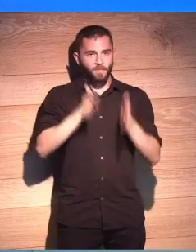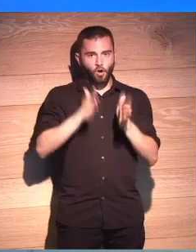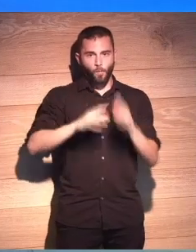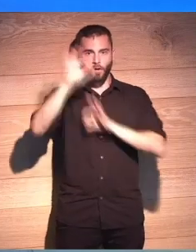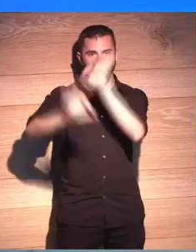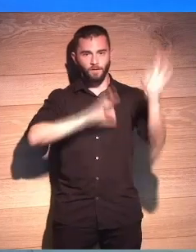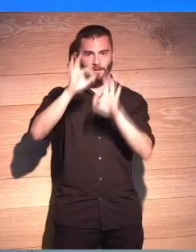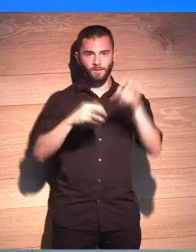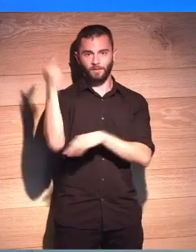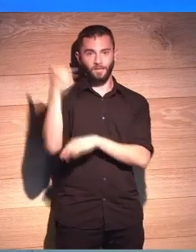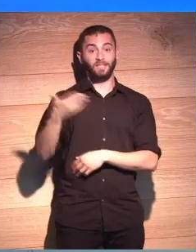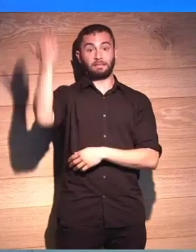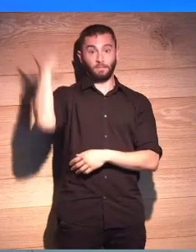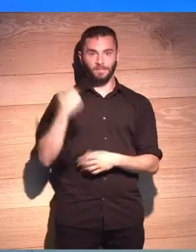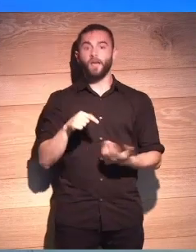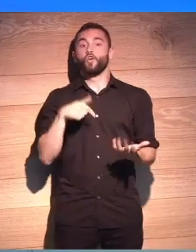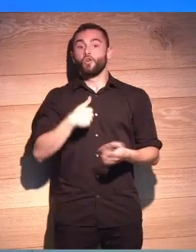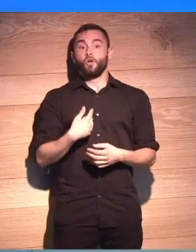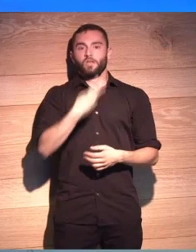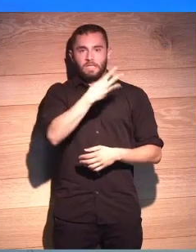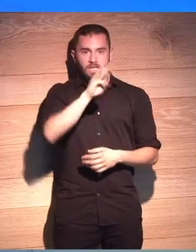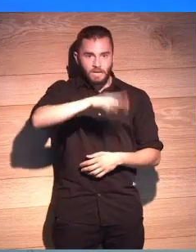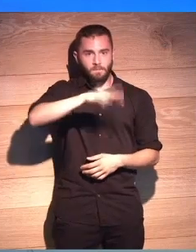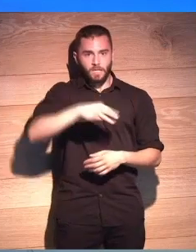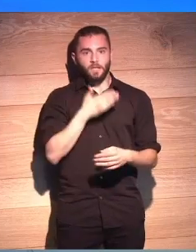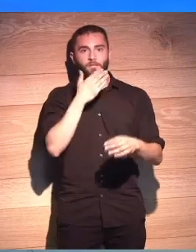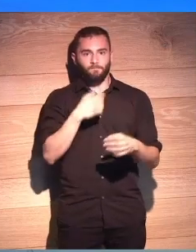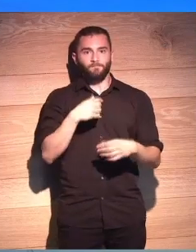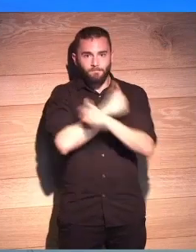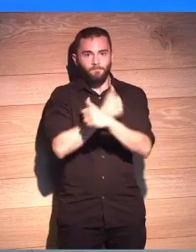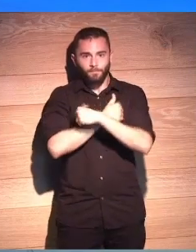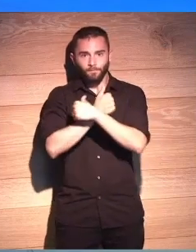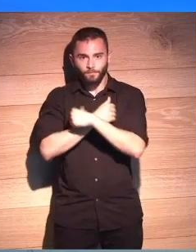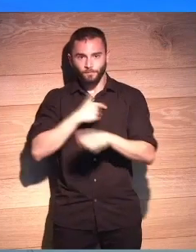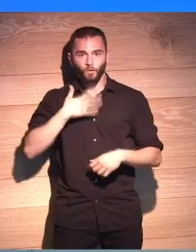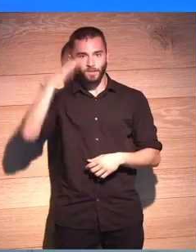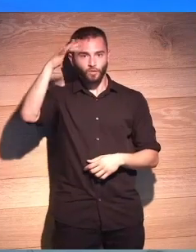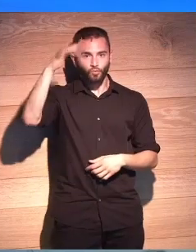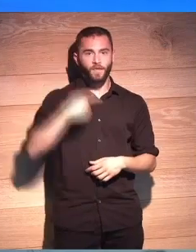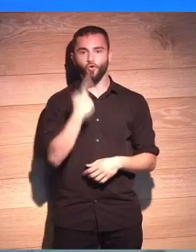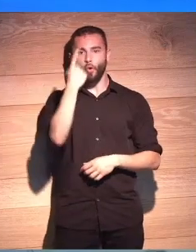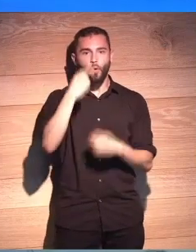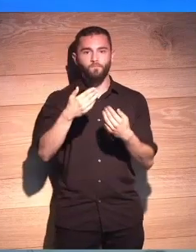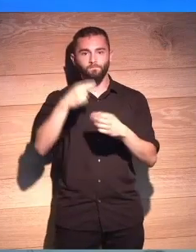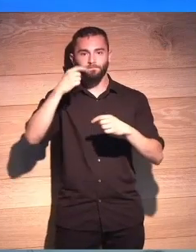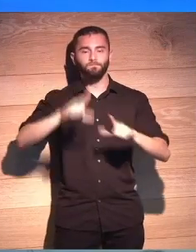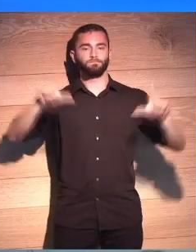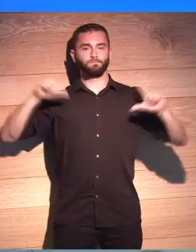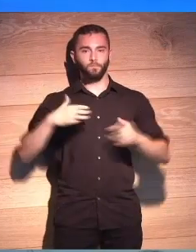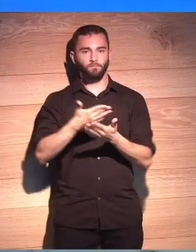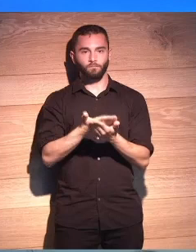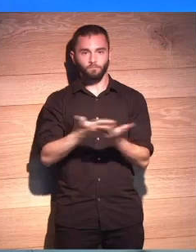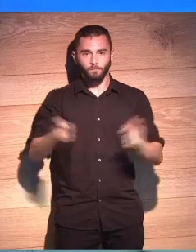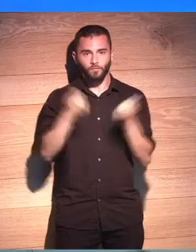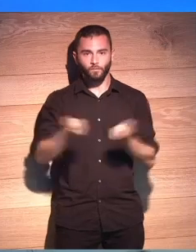llevaba 3 meses detrás de Pablo. Pablo, por Dios, mi sueño era que hubiera un titular en el mundo, porque ya ha habido robots declarando en la